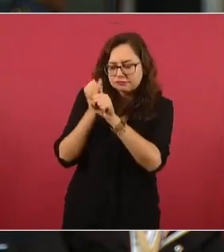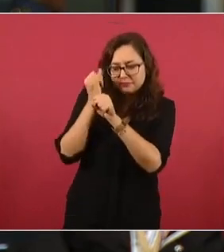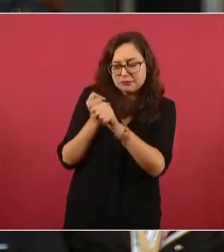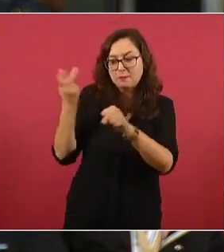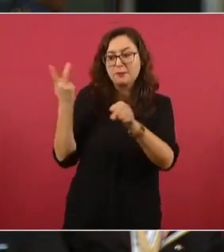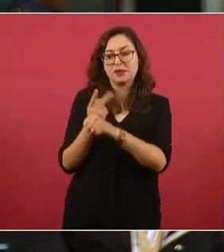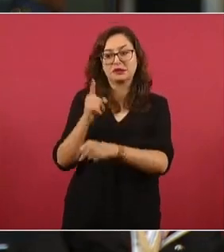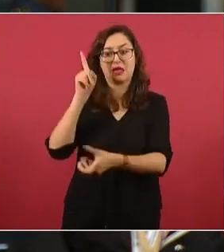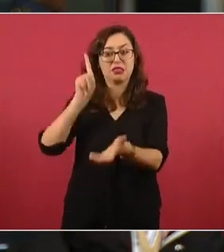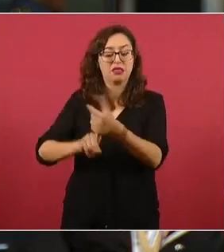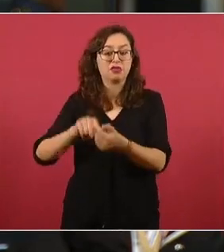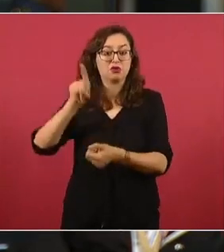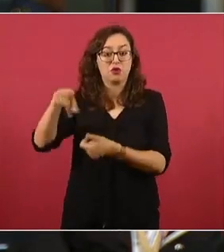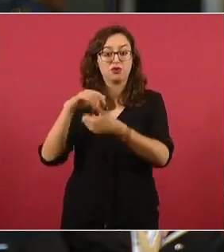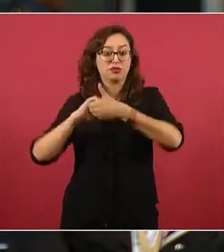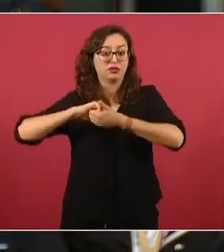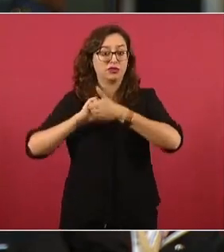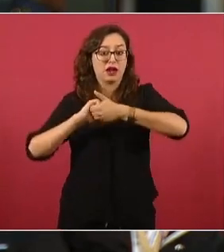del tráiler.